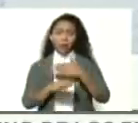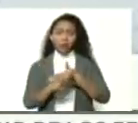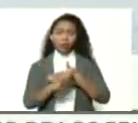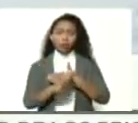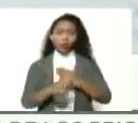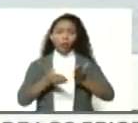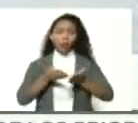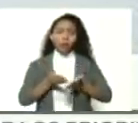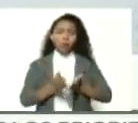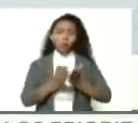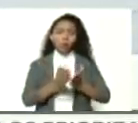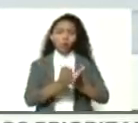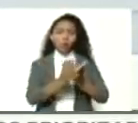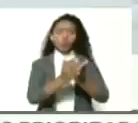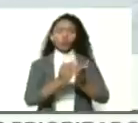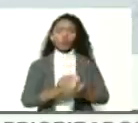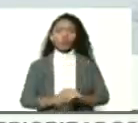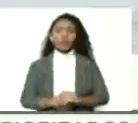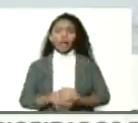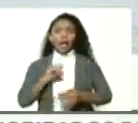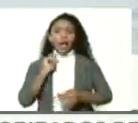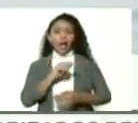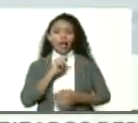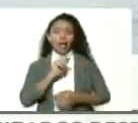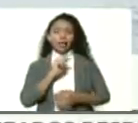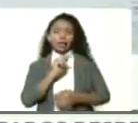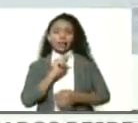zarpar en este